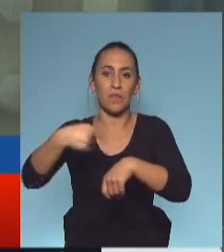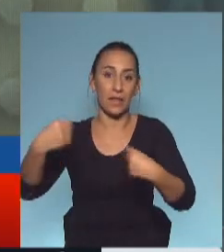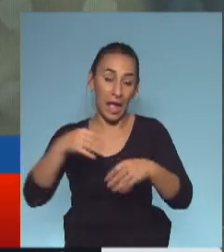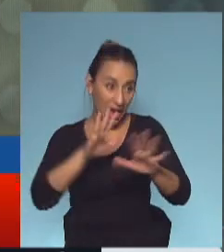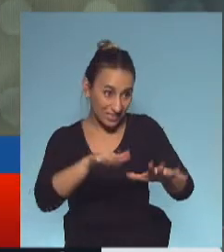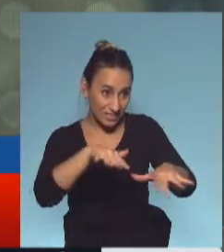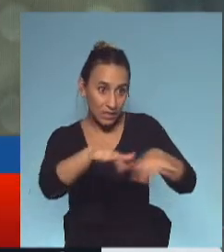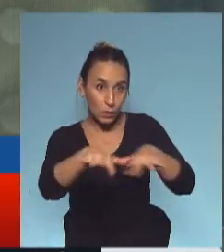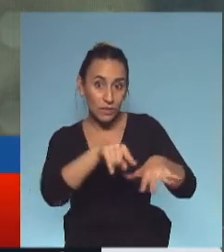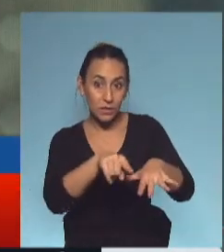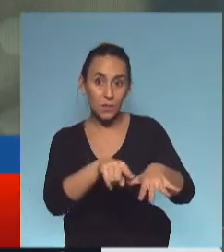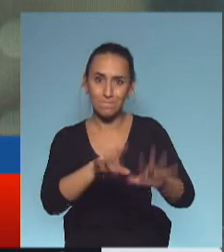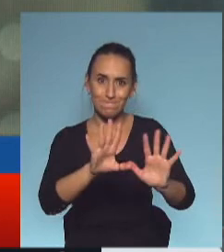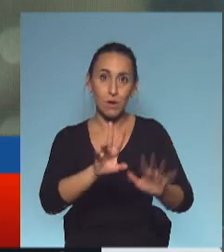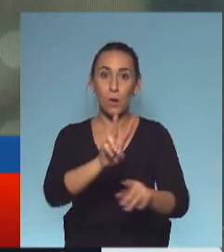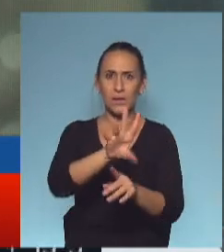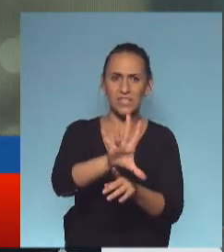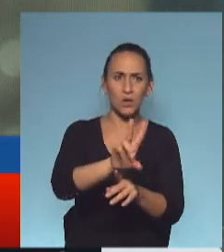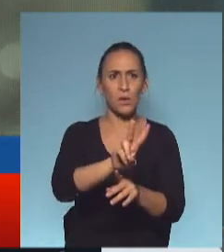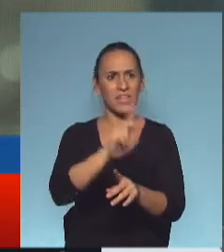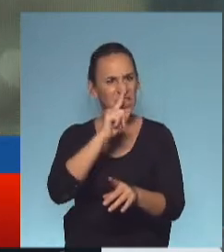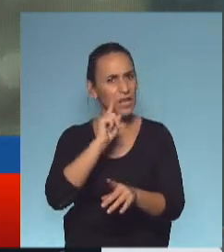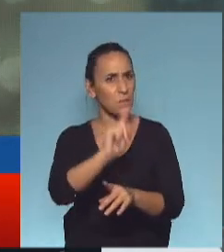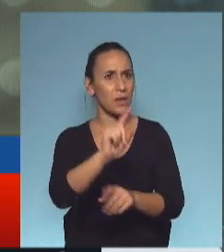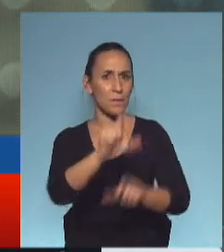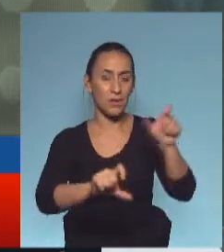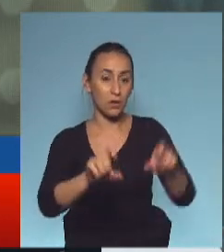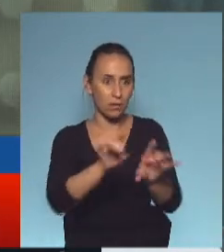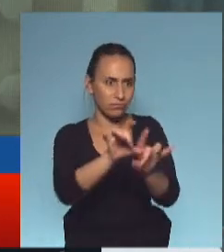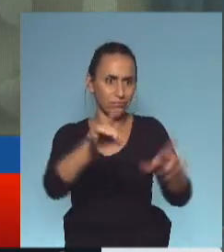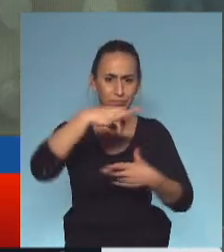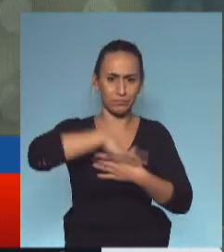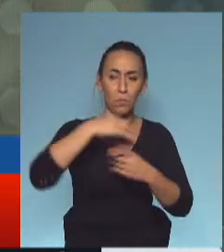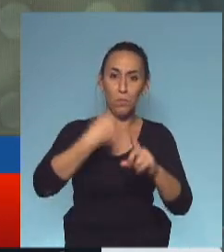Obvio. En un escenario de 25, 27.000 contagios por día, 500, 600 muertes por día.